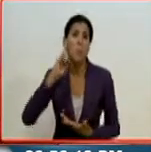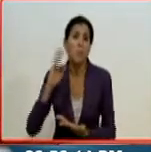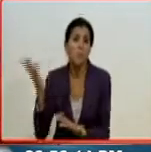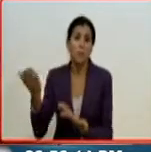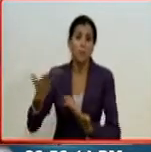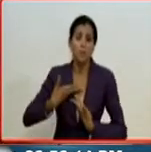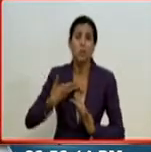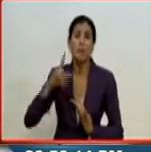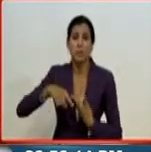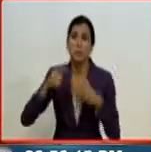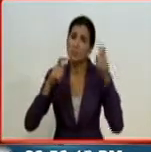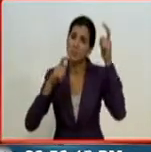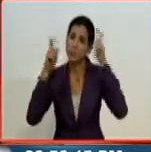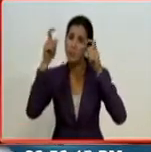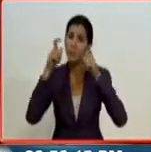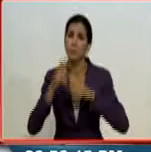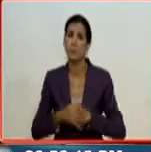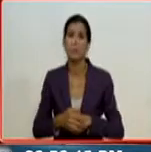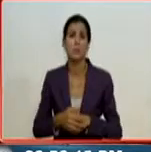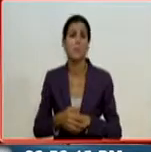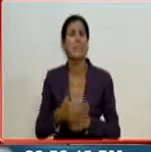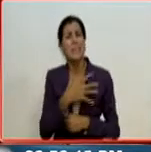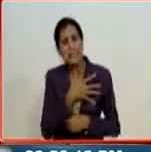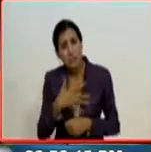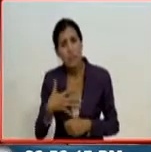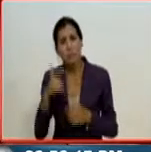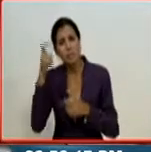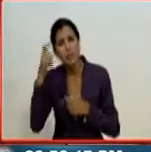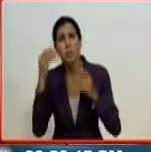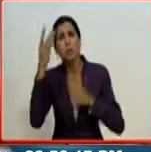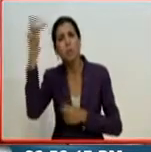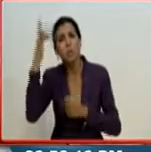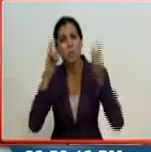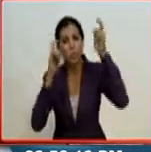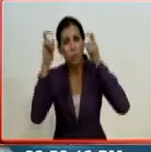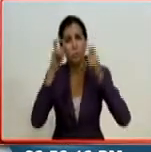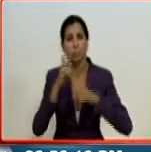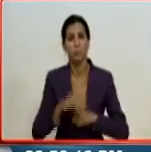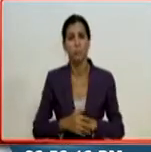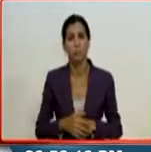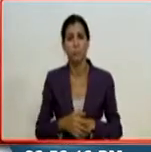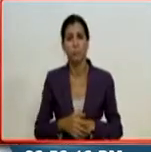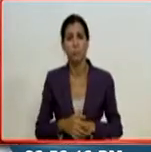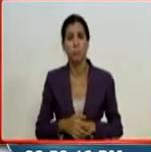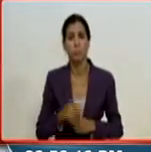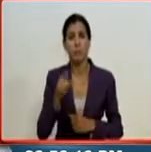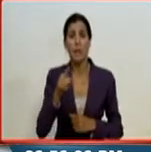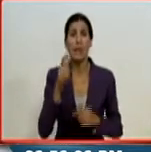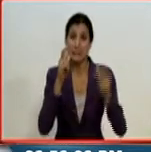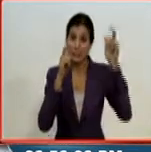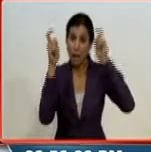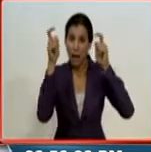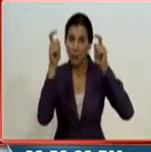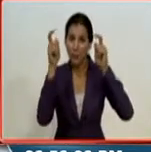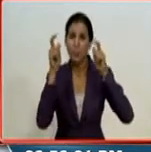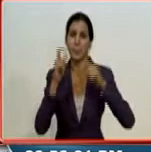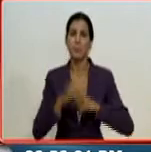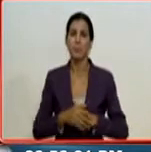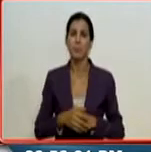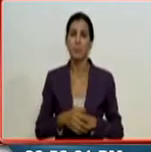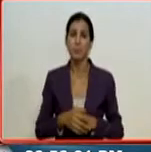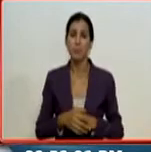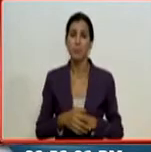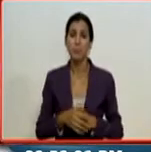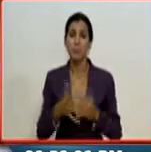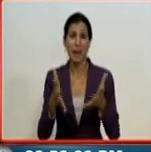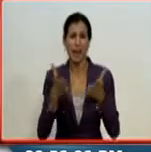nuestro comandante eterno siempre quiso para nosotros, los venezolanos. Desde que Chávez tomó el poder,